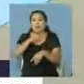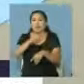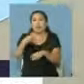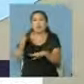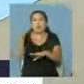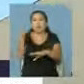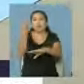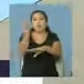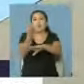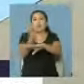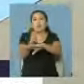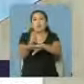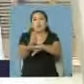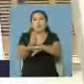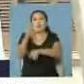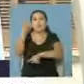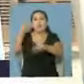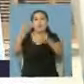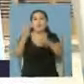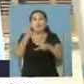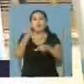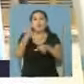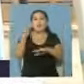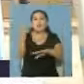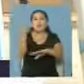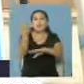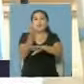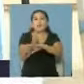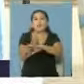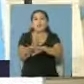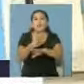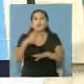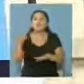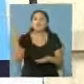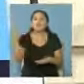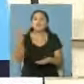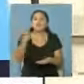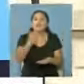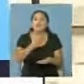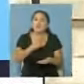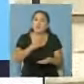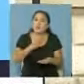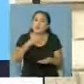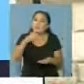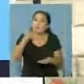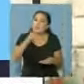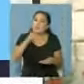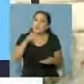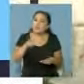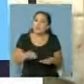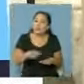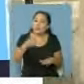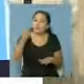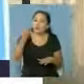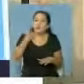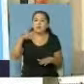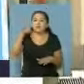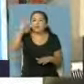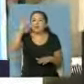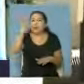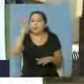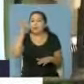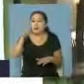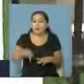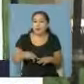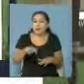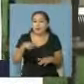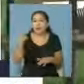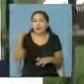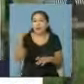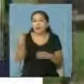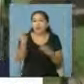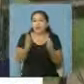son representantes del pueblo, representan lo que nosotros verdaderamente tenemos convicción.